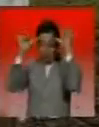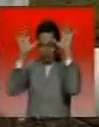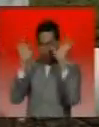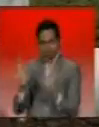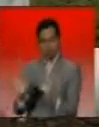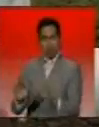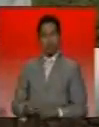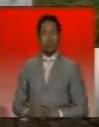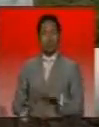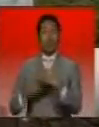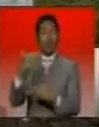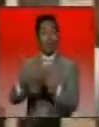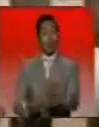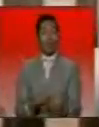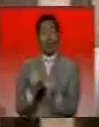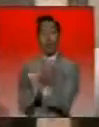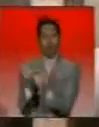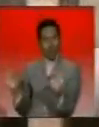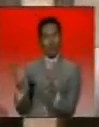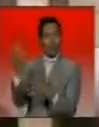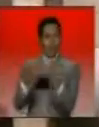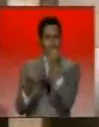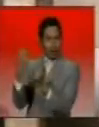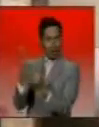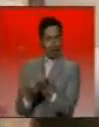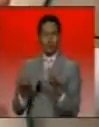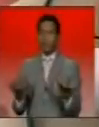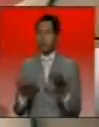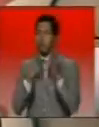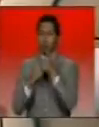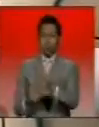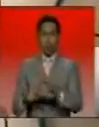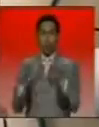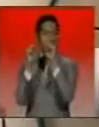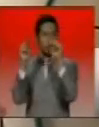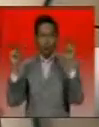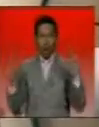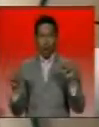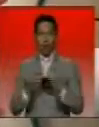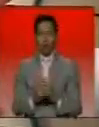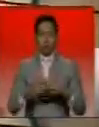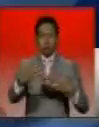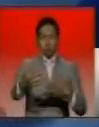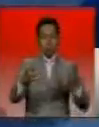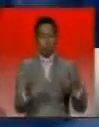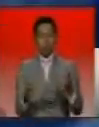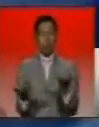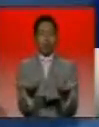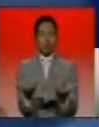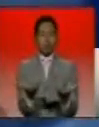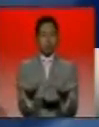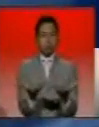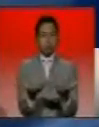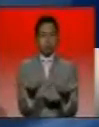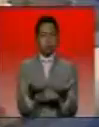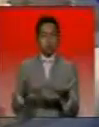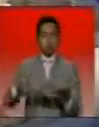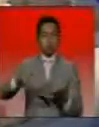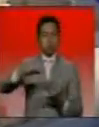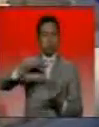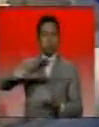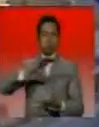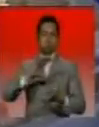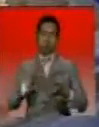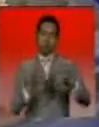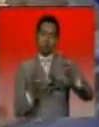el tratamiento de la leche. En algunos casos con cuajo natural de cerdo o de vaca, la transformación demora varios minutos. Luego